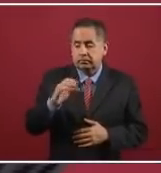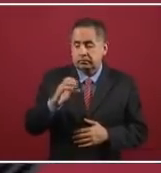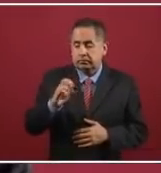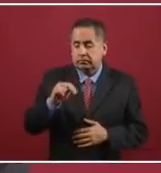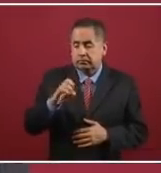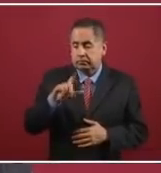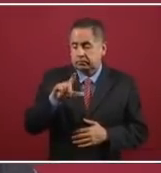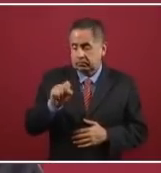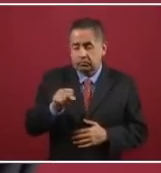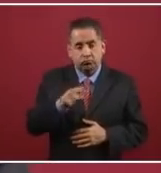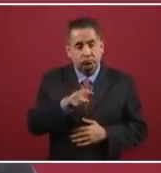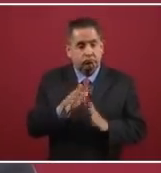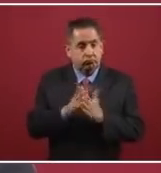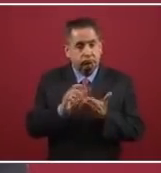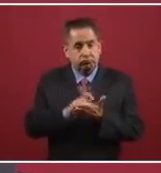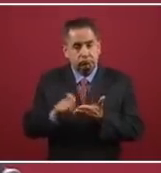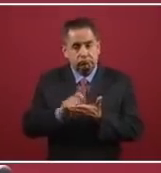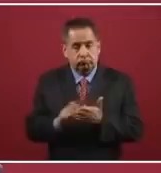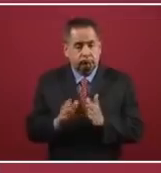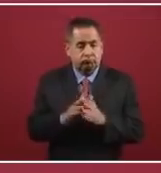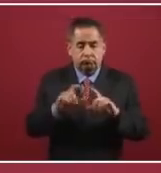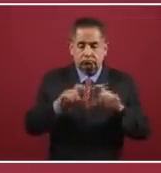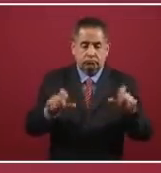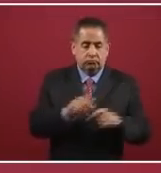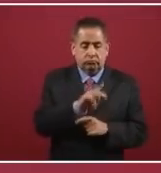escribe en Ulises Criollo,